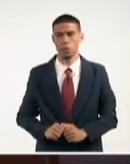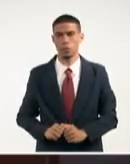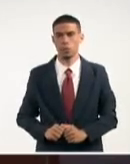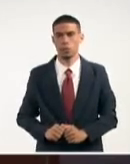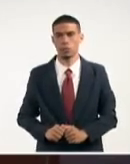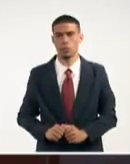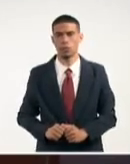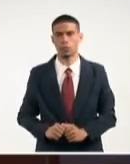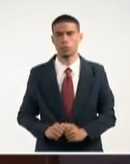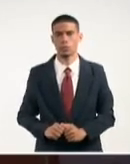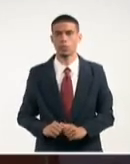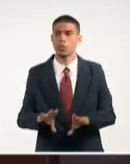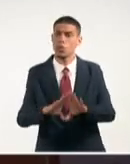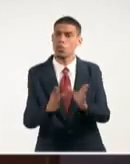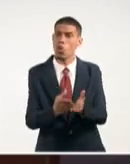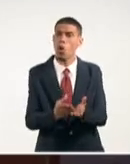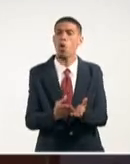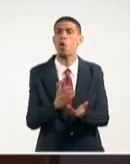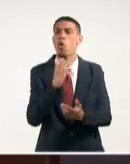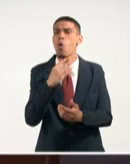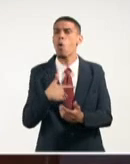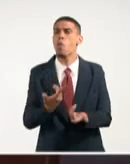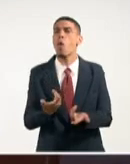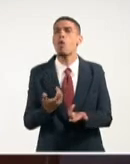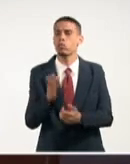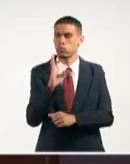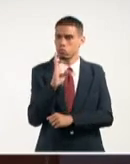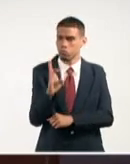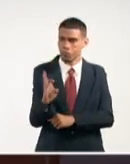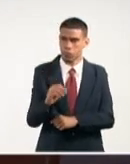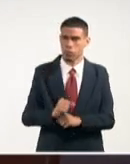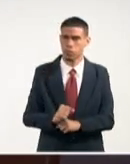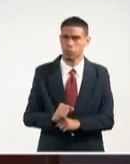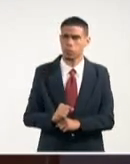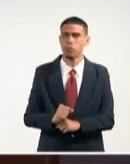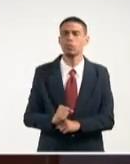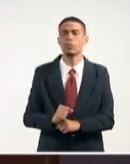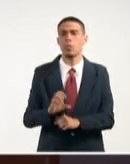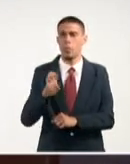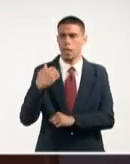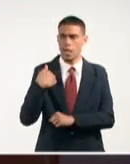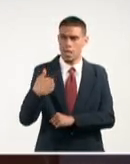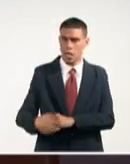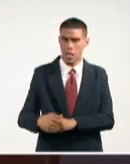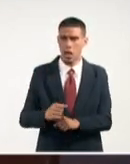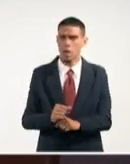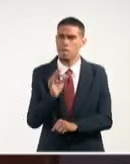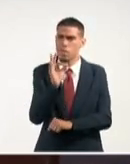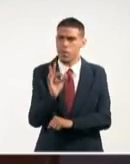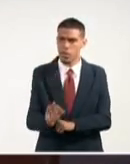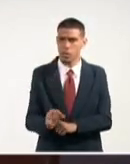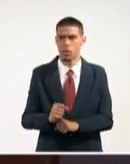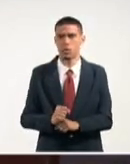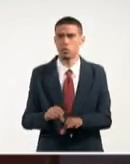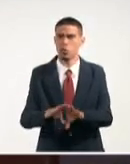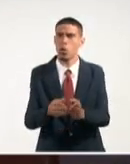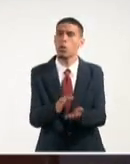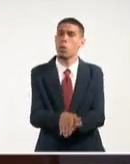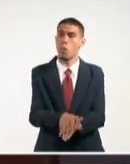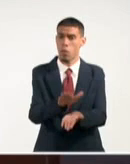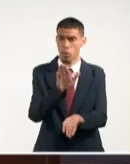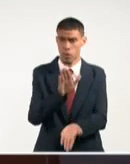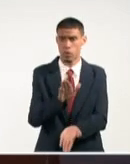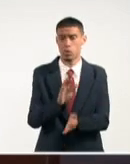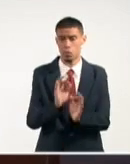Modestia, honestidad, apego a la verdad, lealtad y compromiso ha sido